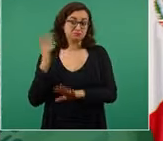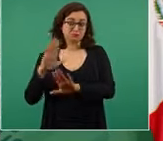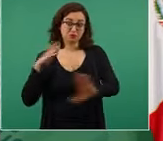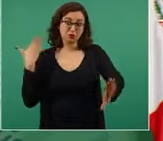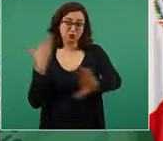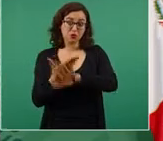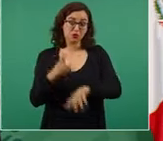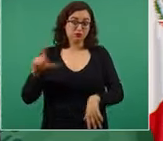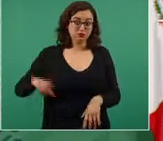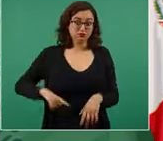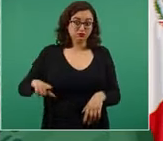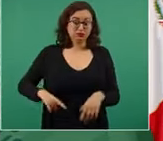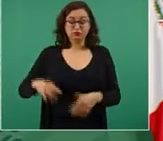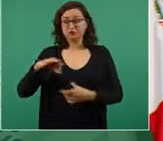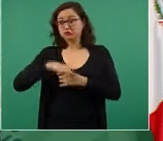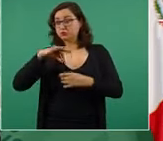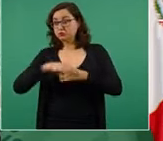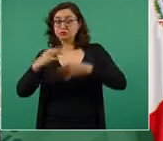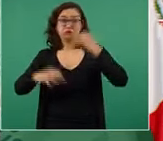haciendo campaña